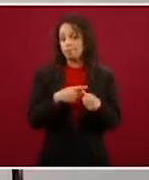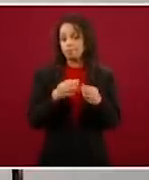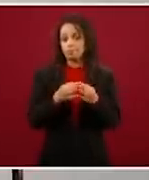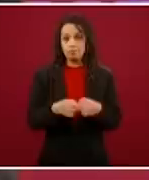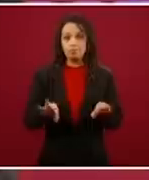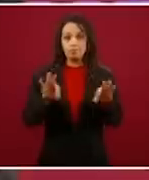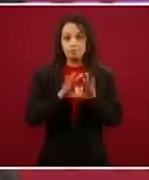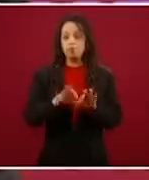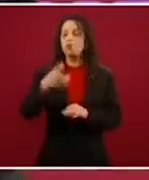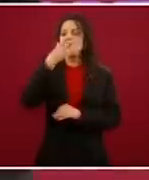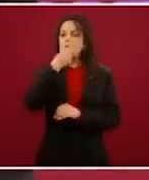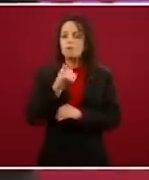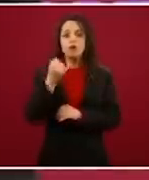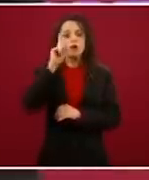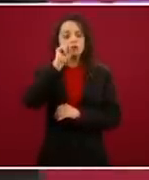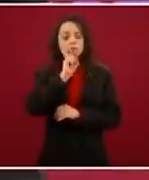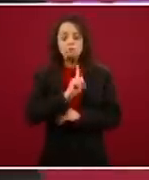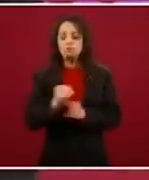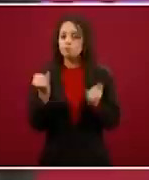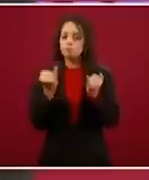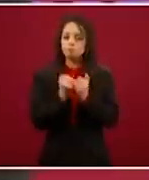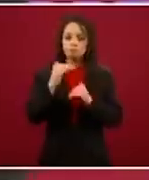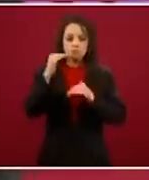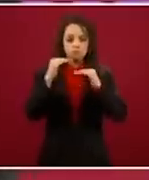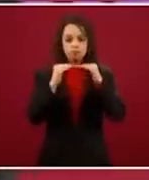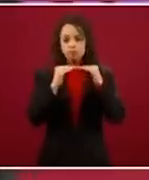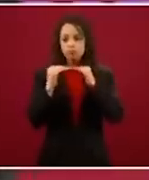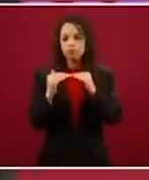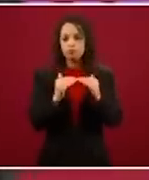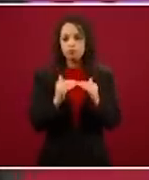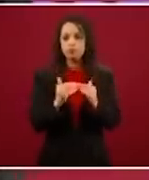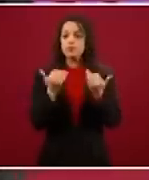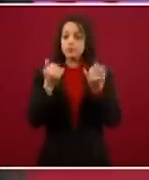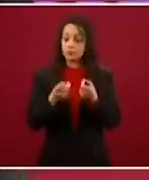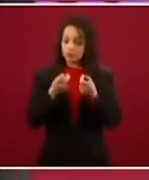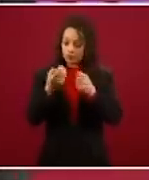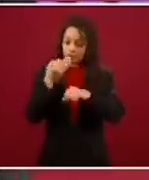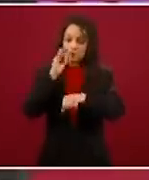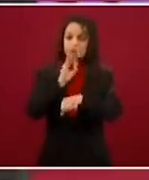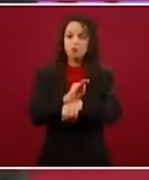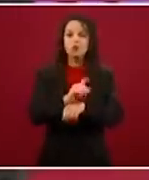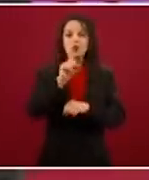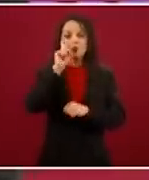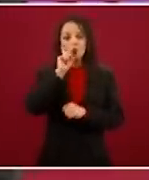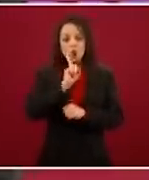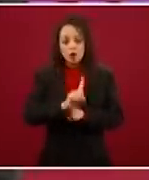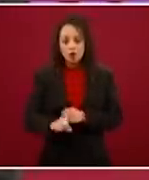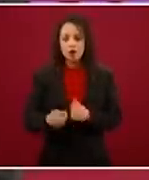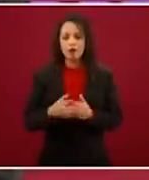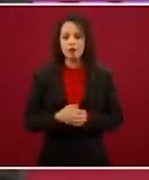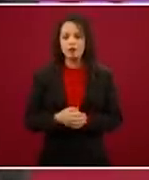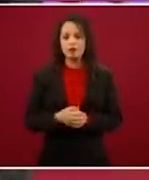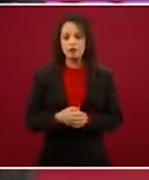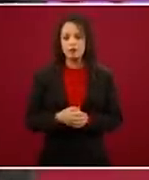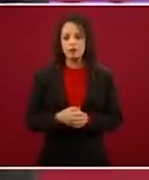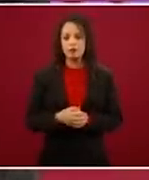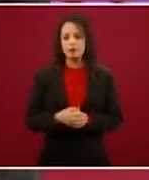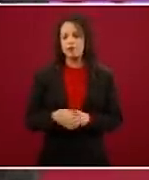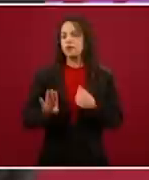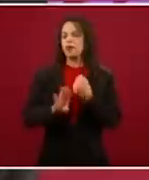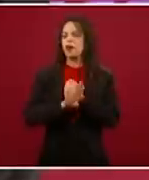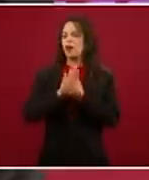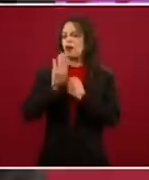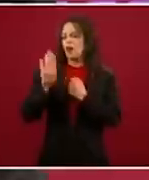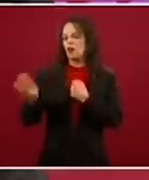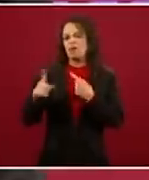a hombres y a mujeres y dar protección a las mujeres y no permitir el machismo,